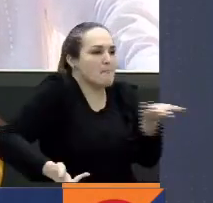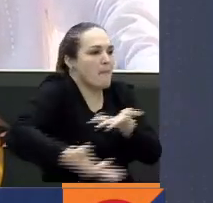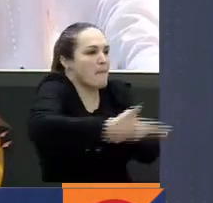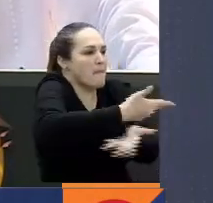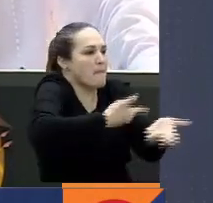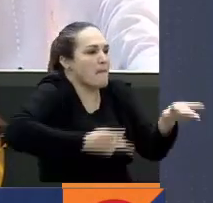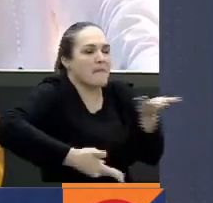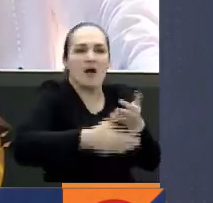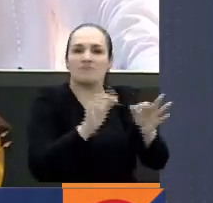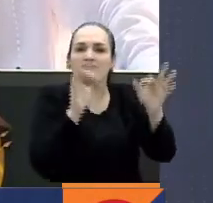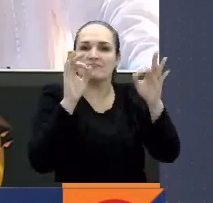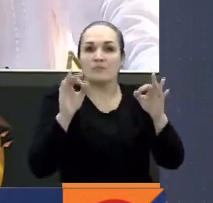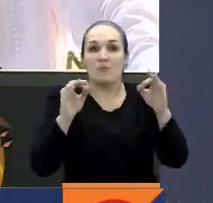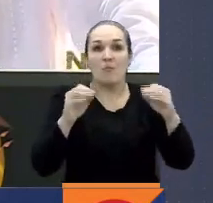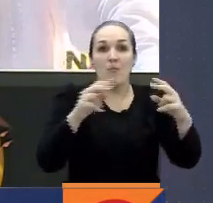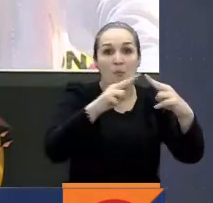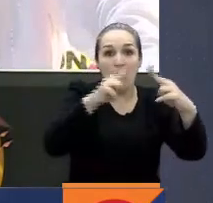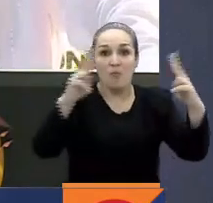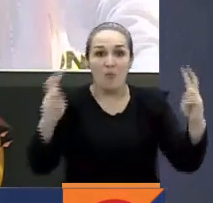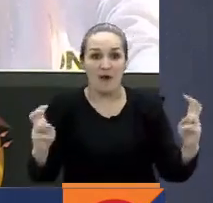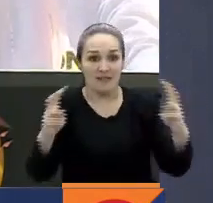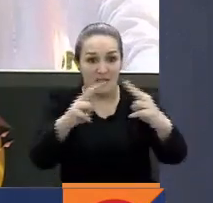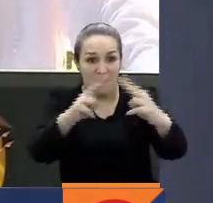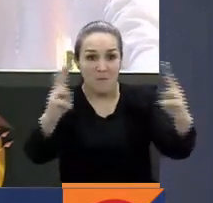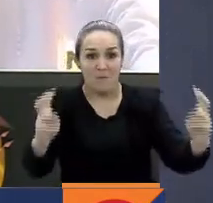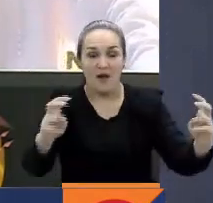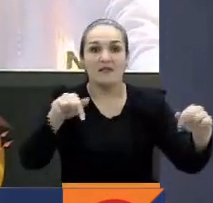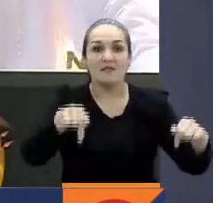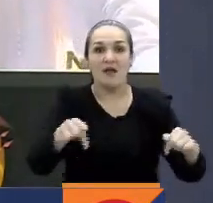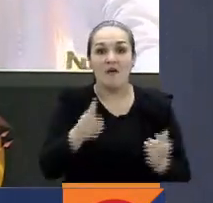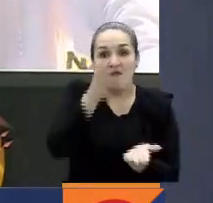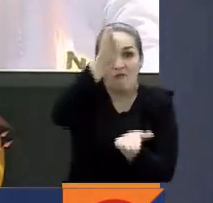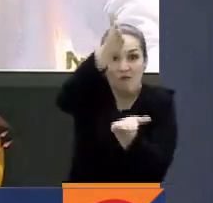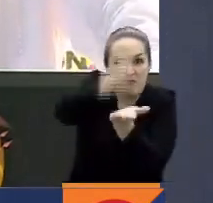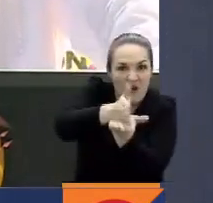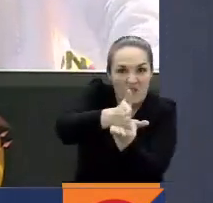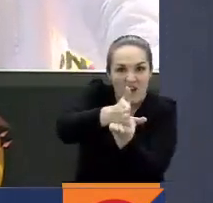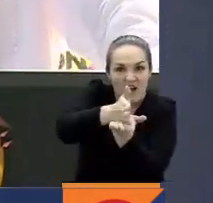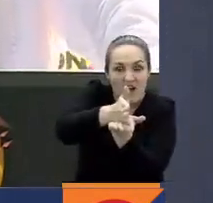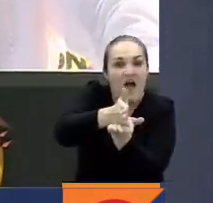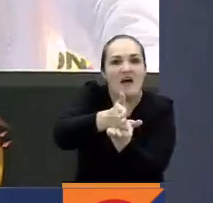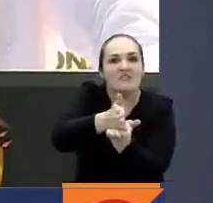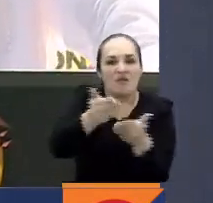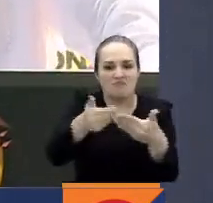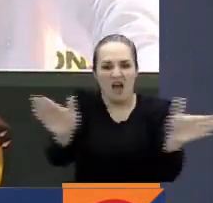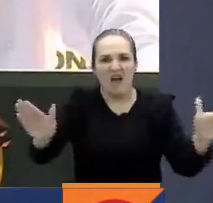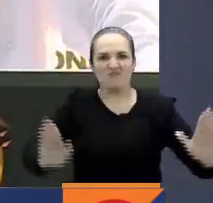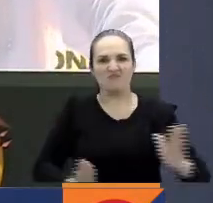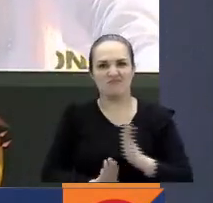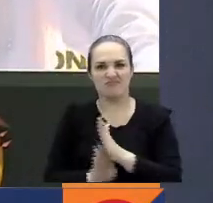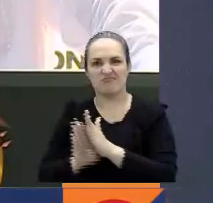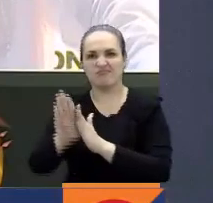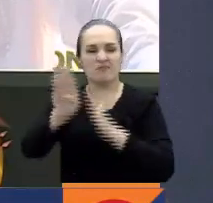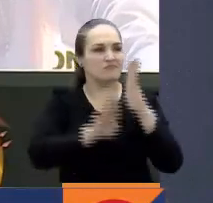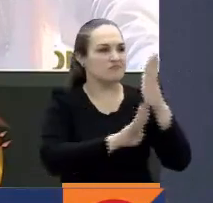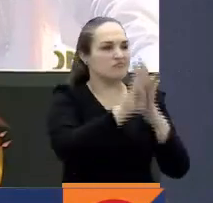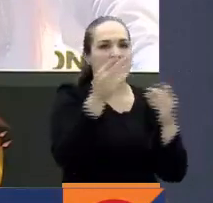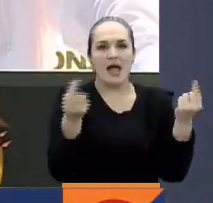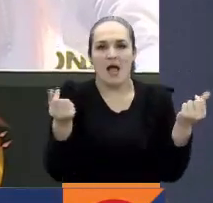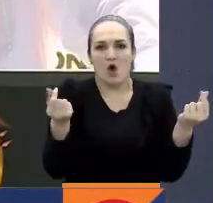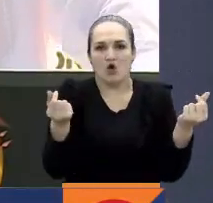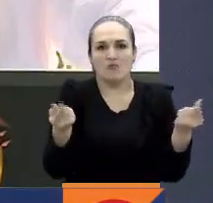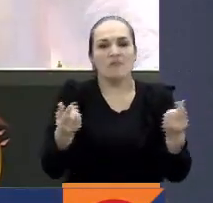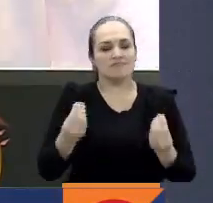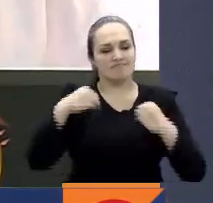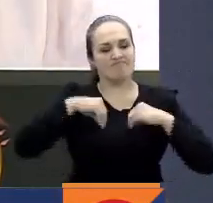hacer de esos puentes y del hecho de estar en la frontera la palanca mayor de la prosperidad económica y del